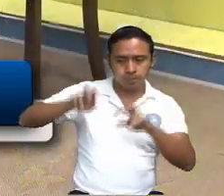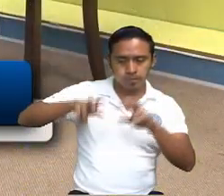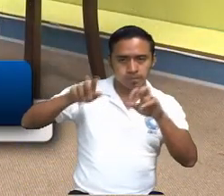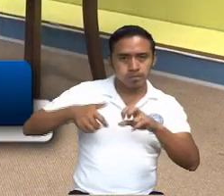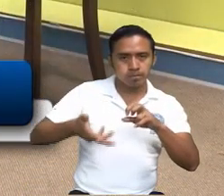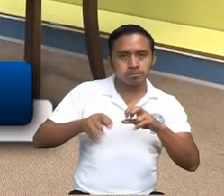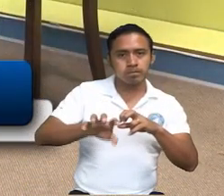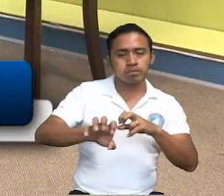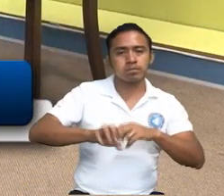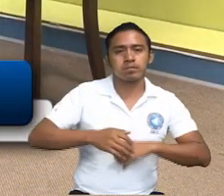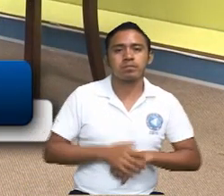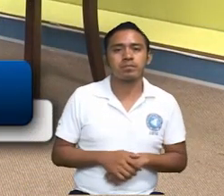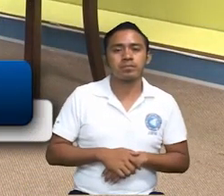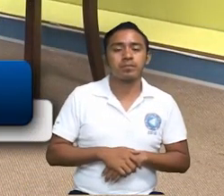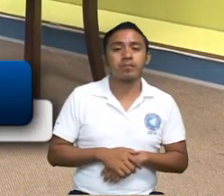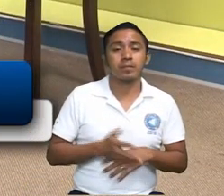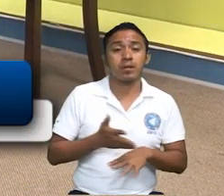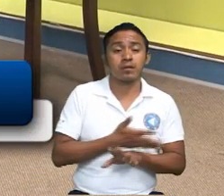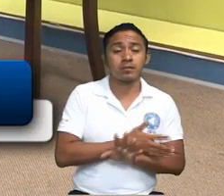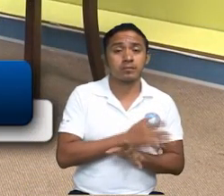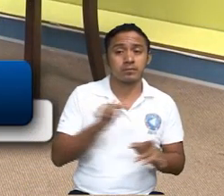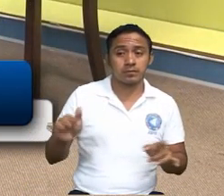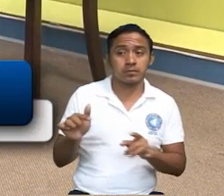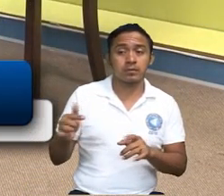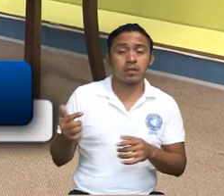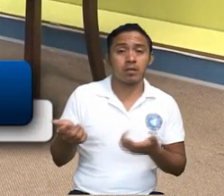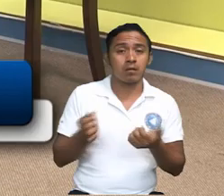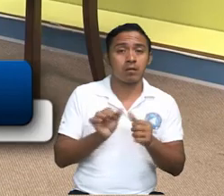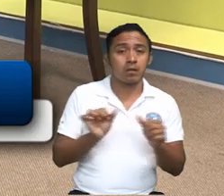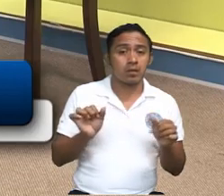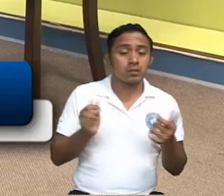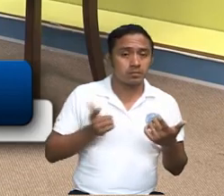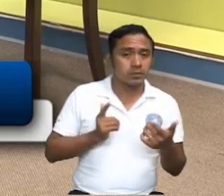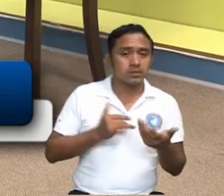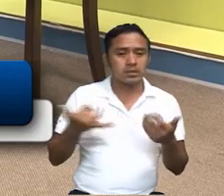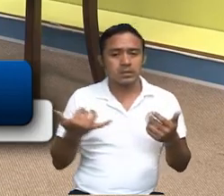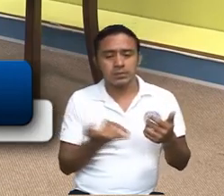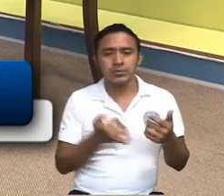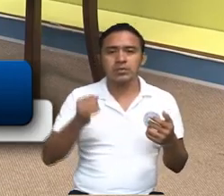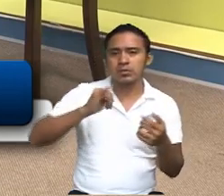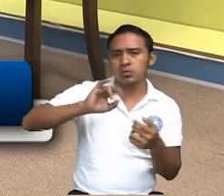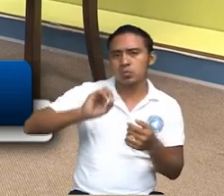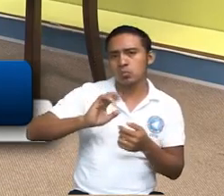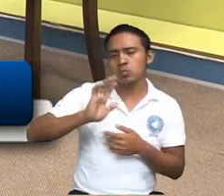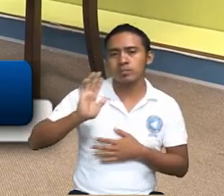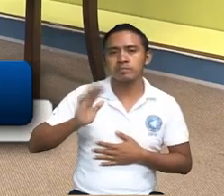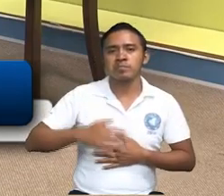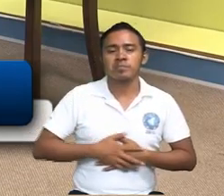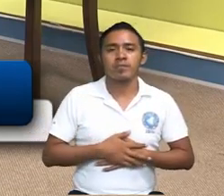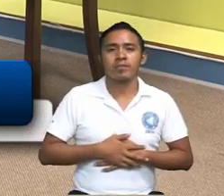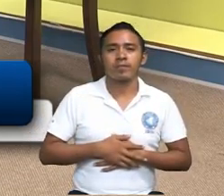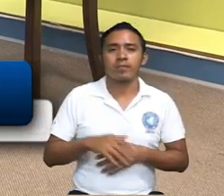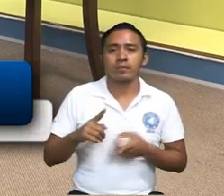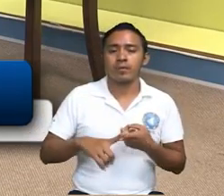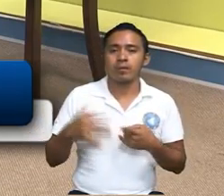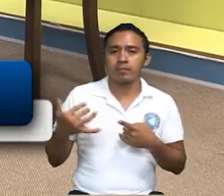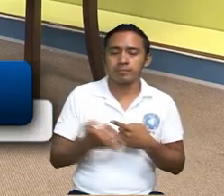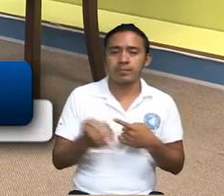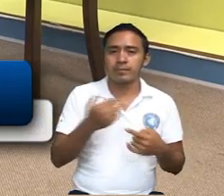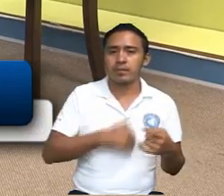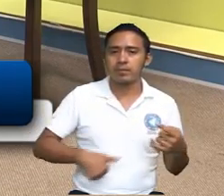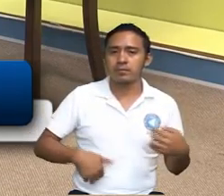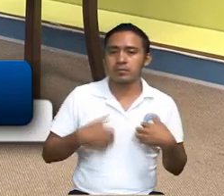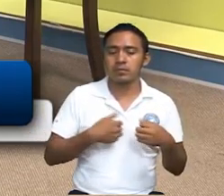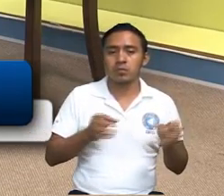animalito, previa verificación, ¿verdad?, que si este animalito tiene inmunizaciones, y así ha sido vacunado, sea vacunado por el Ministerio de